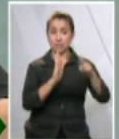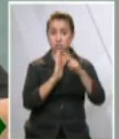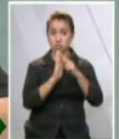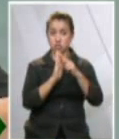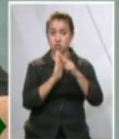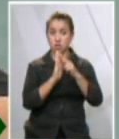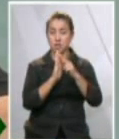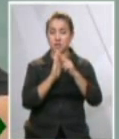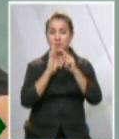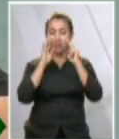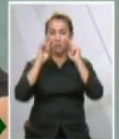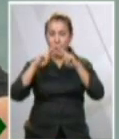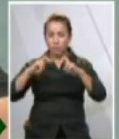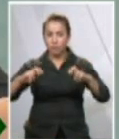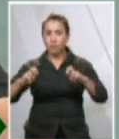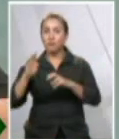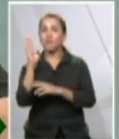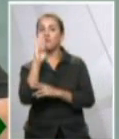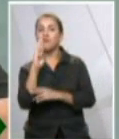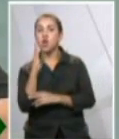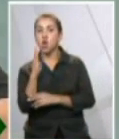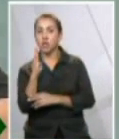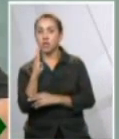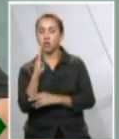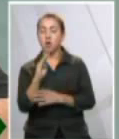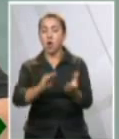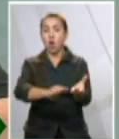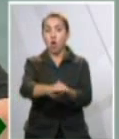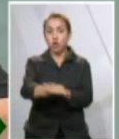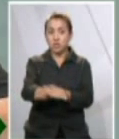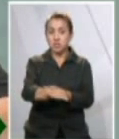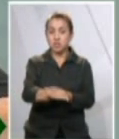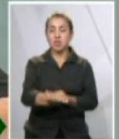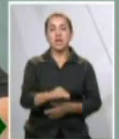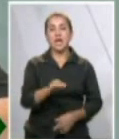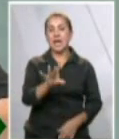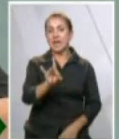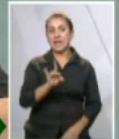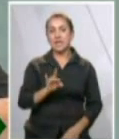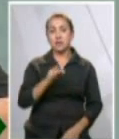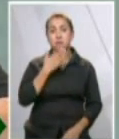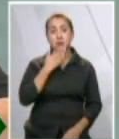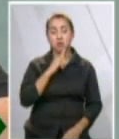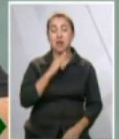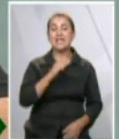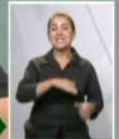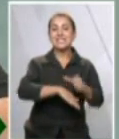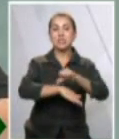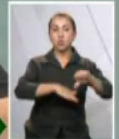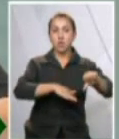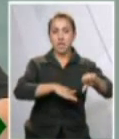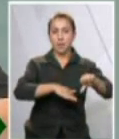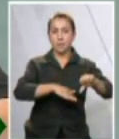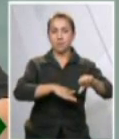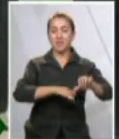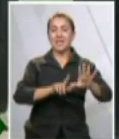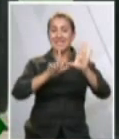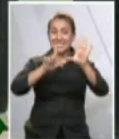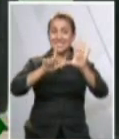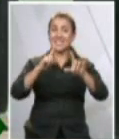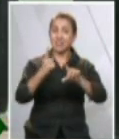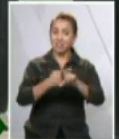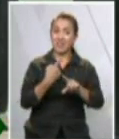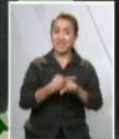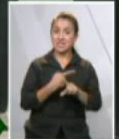lado más biológico o por medio de órtesis, y ella eligió que fuera como por medio de cirugía. Entonces me operaron 7 veces para